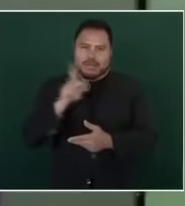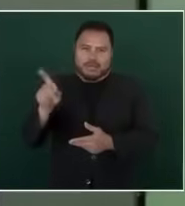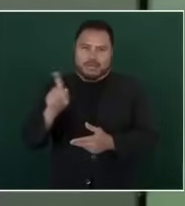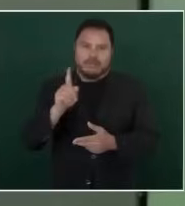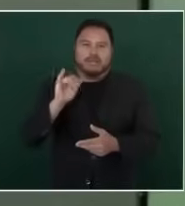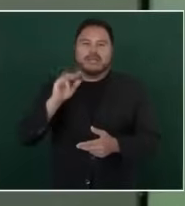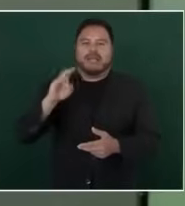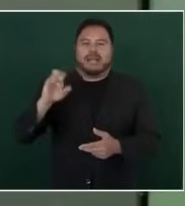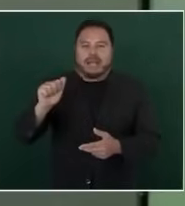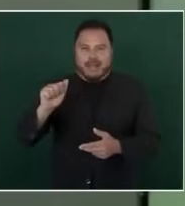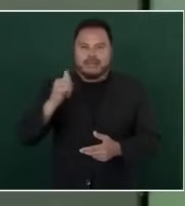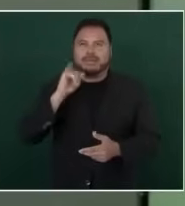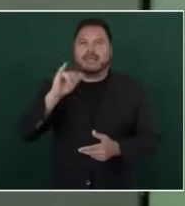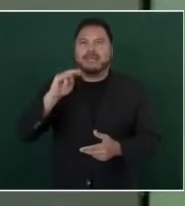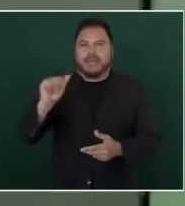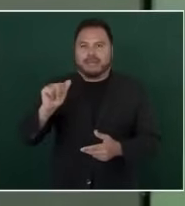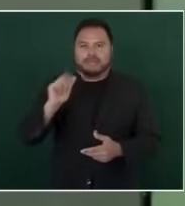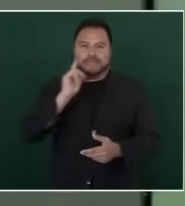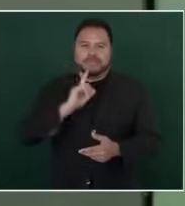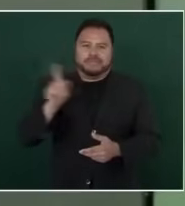Ina.